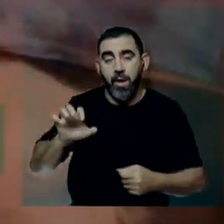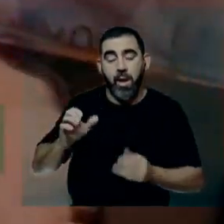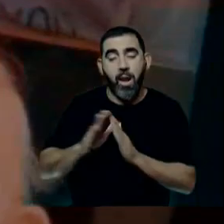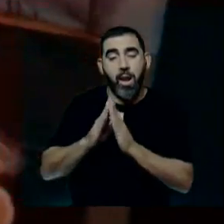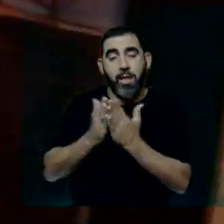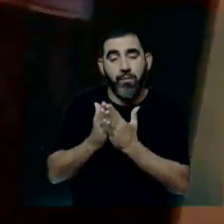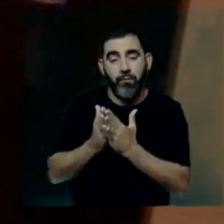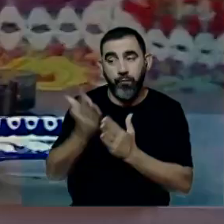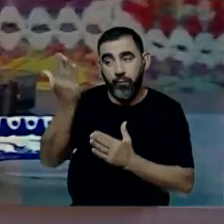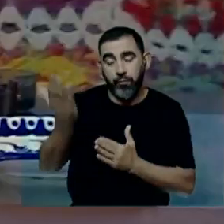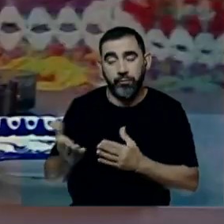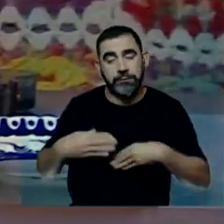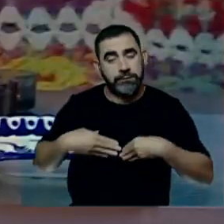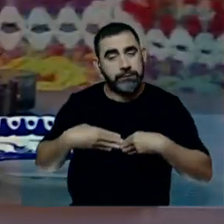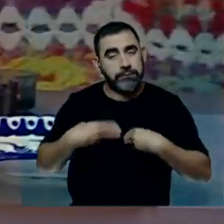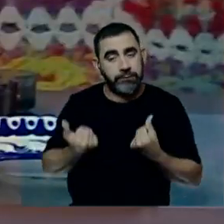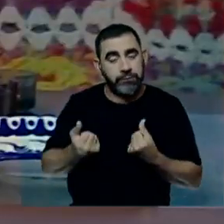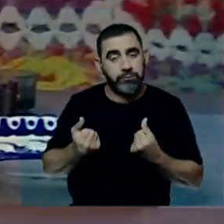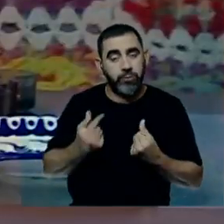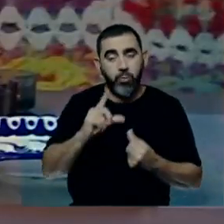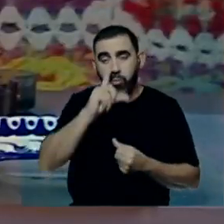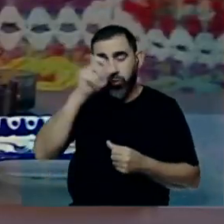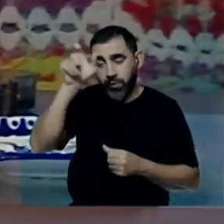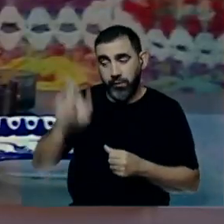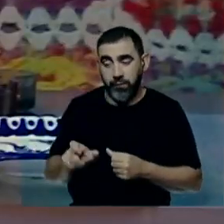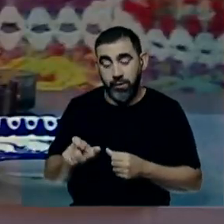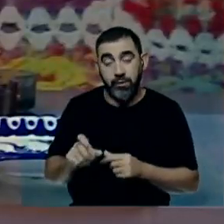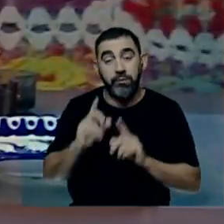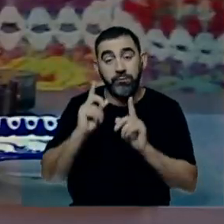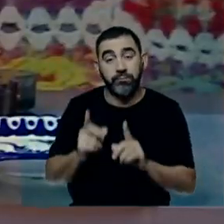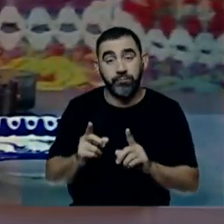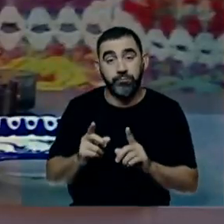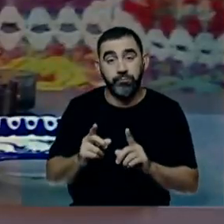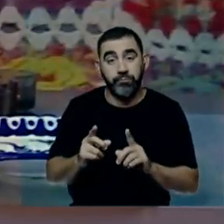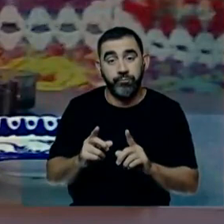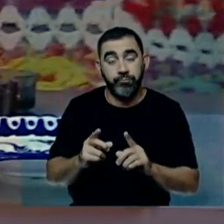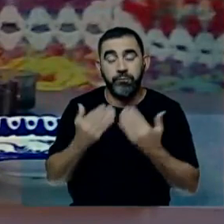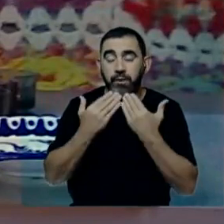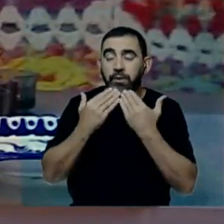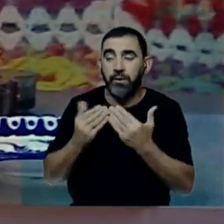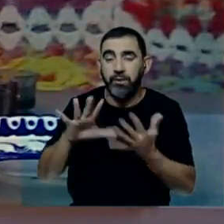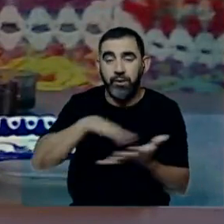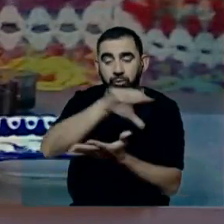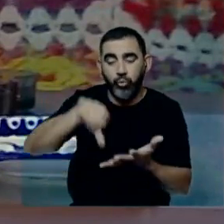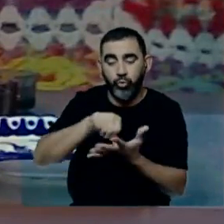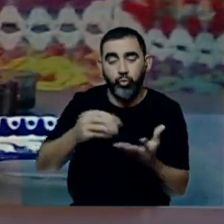Y me siento muy montevideana porque además le agradezco mucho a esta ciudad.